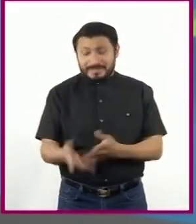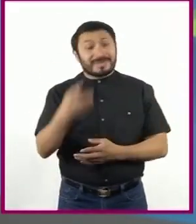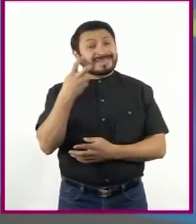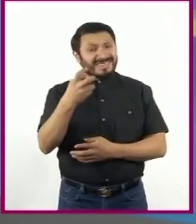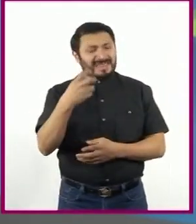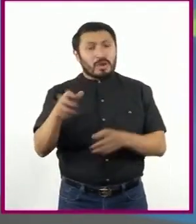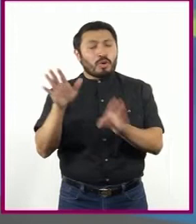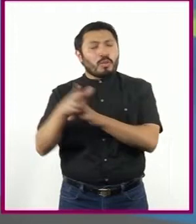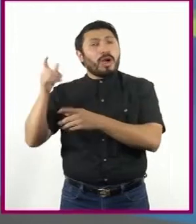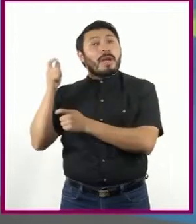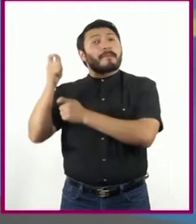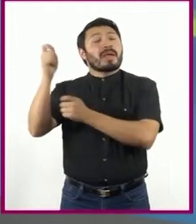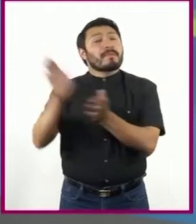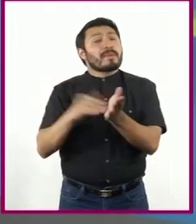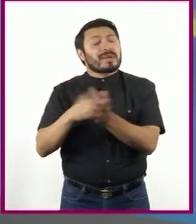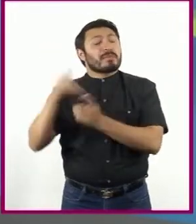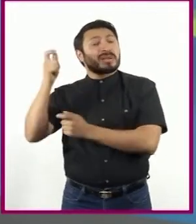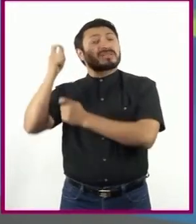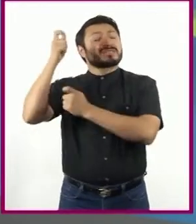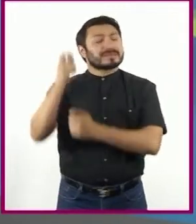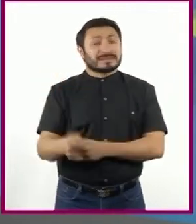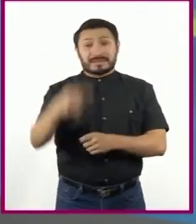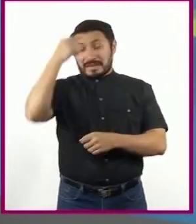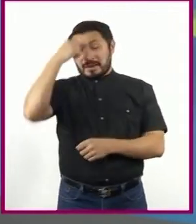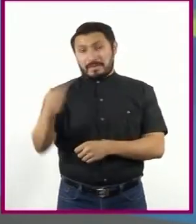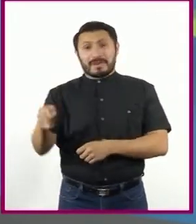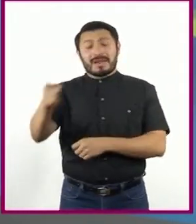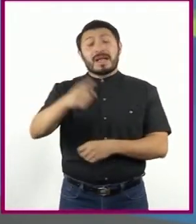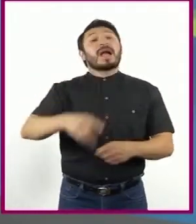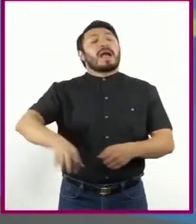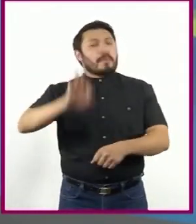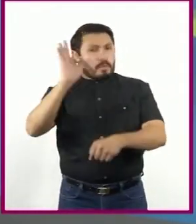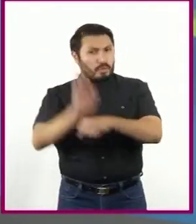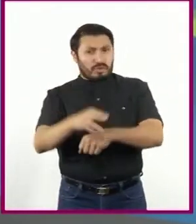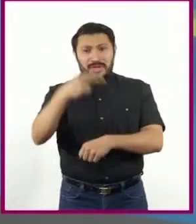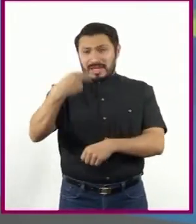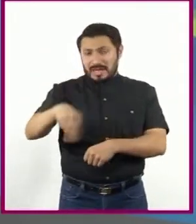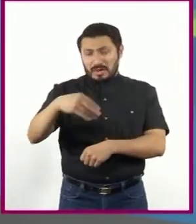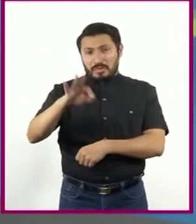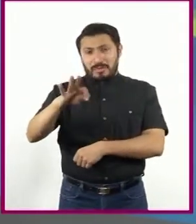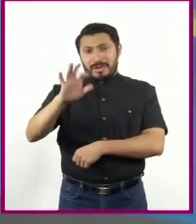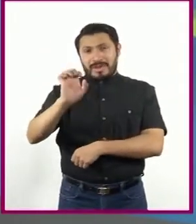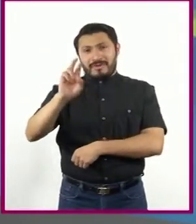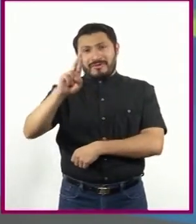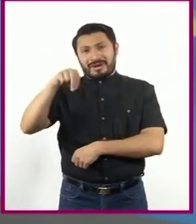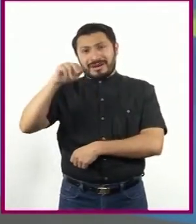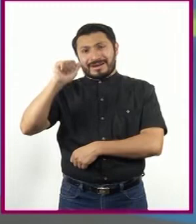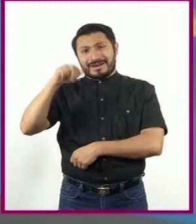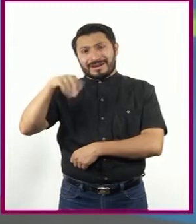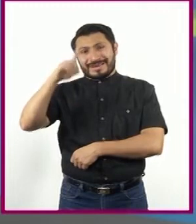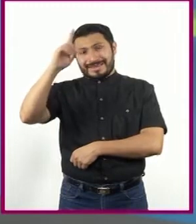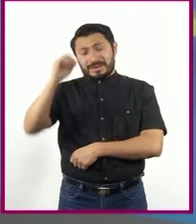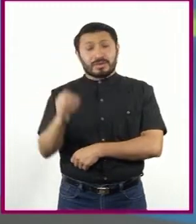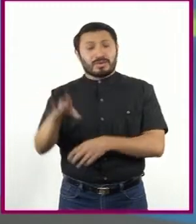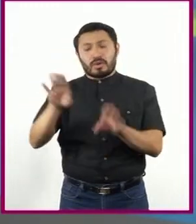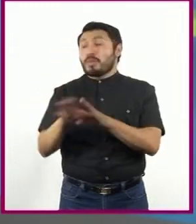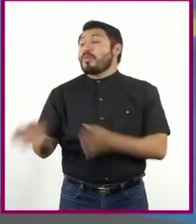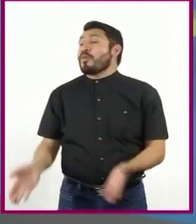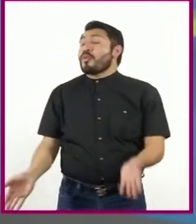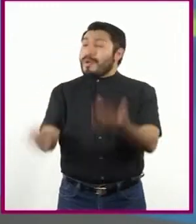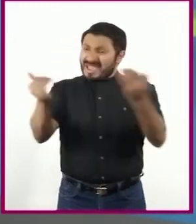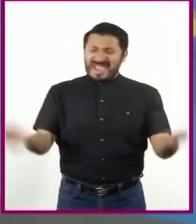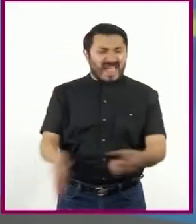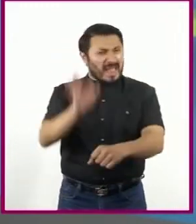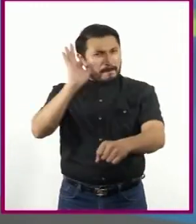panfletos pretendía invocar y ensalzar el buen nombre de Fernando, incitando a sus vasallos a luchar por su